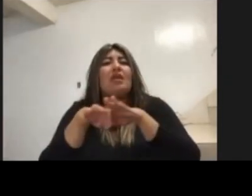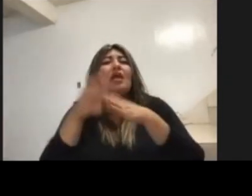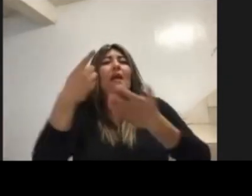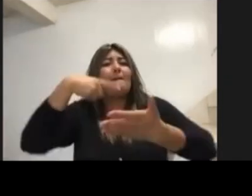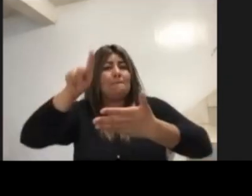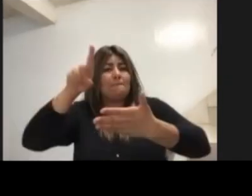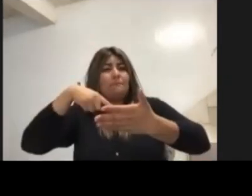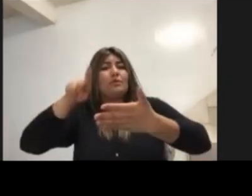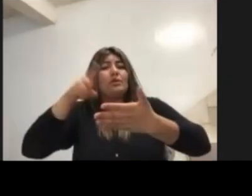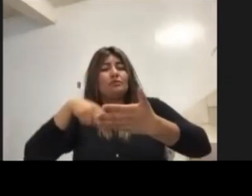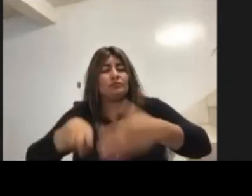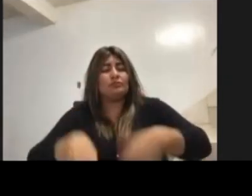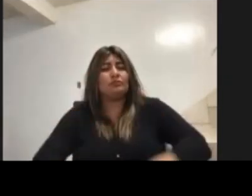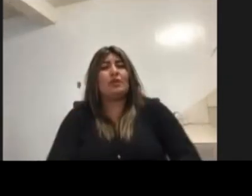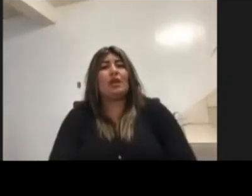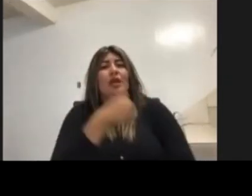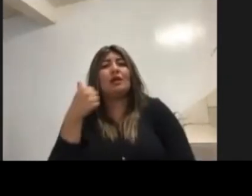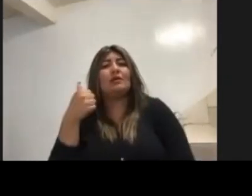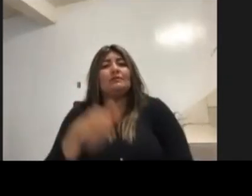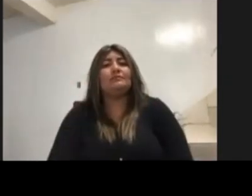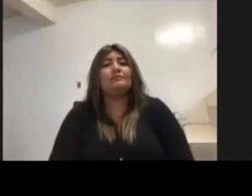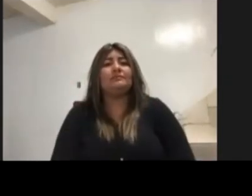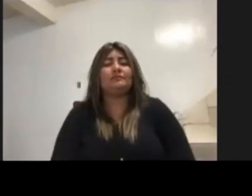La siguiente, por favor.